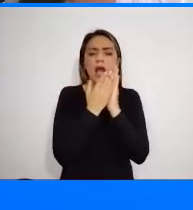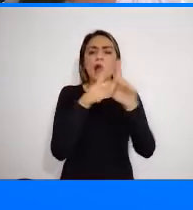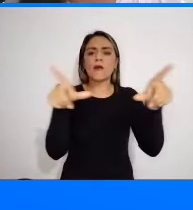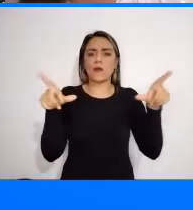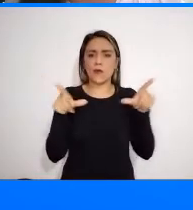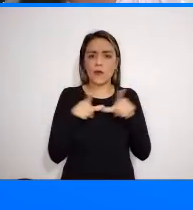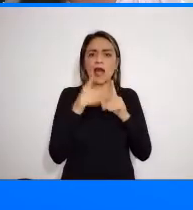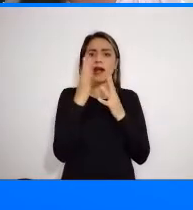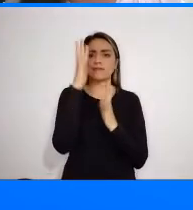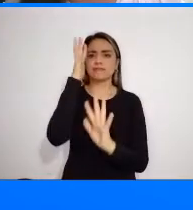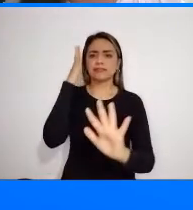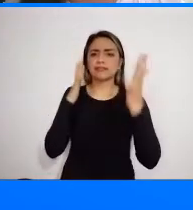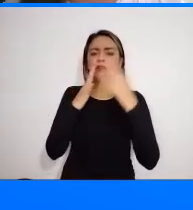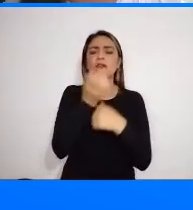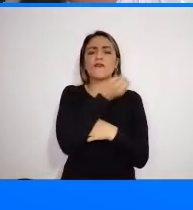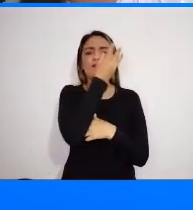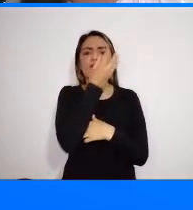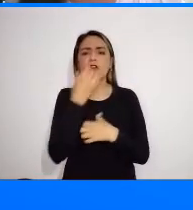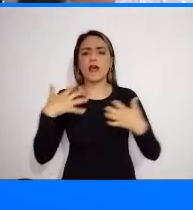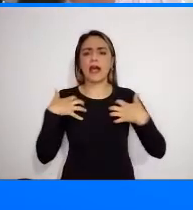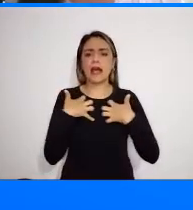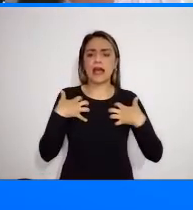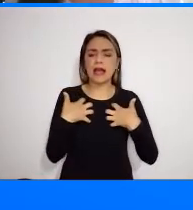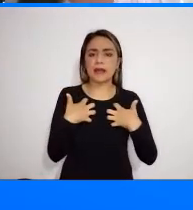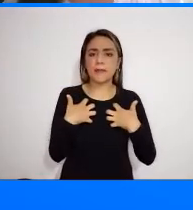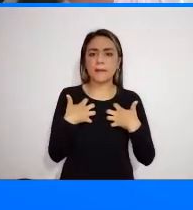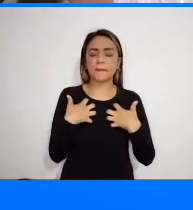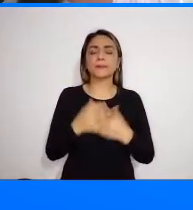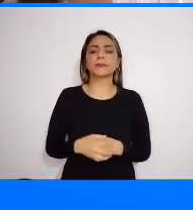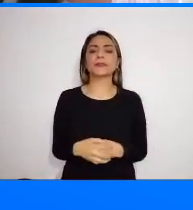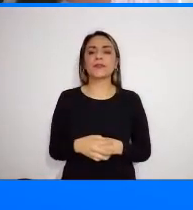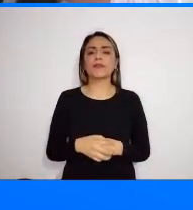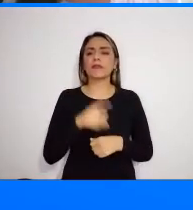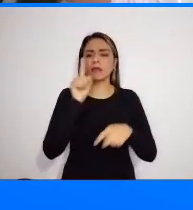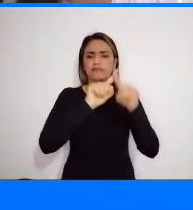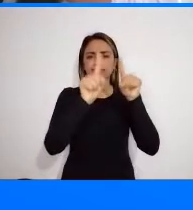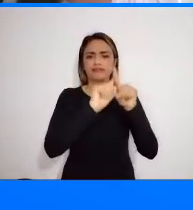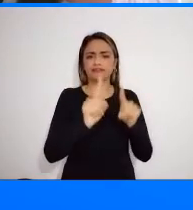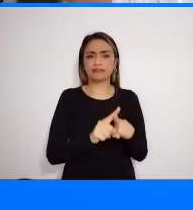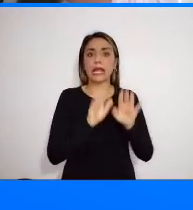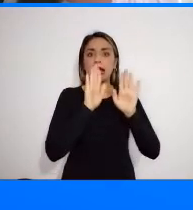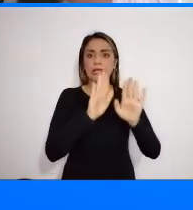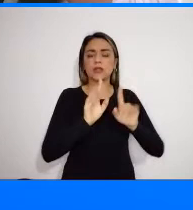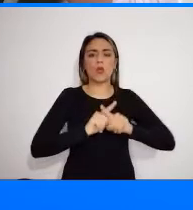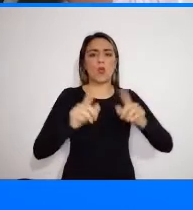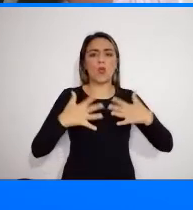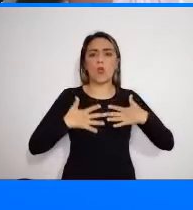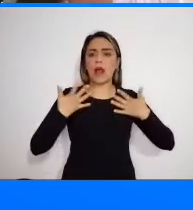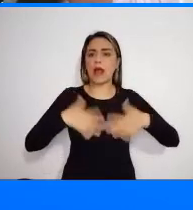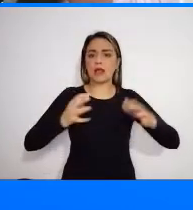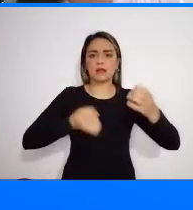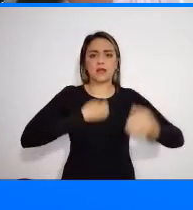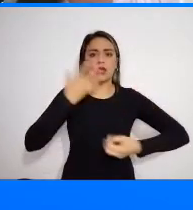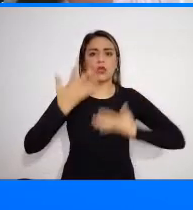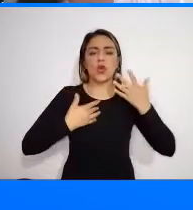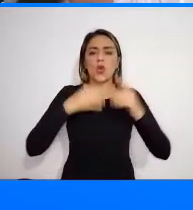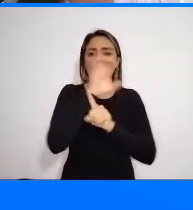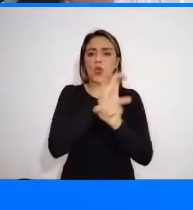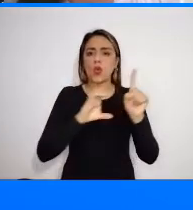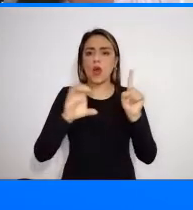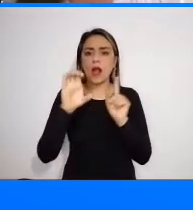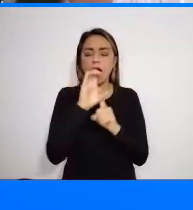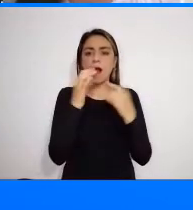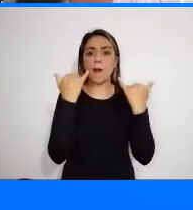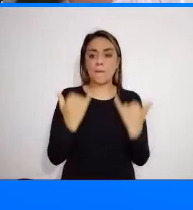naturales, paisaje, flora y fauna silvestres de dichas áreas, así como cualquier manifestación cultural del presente y